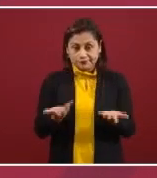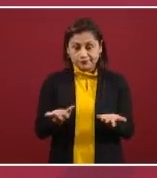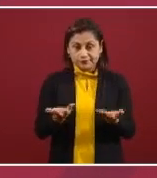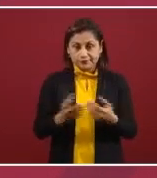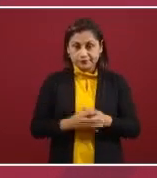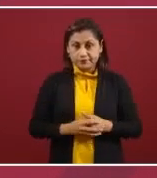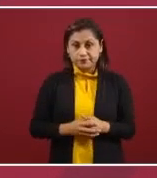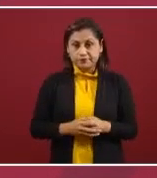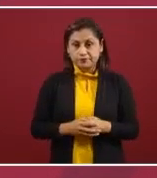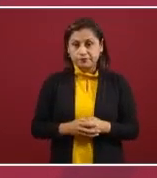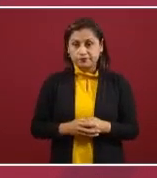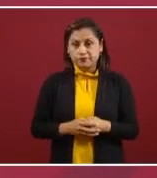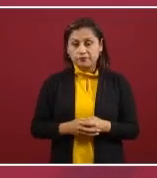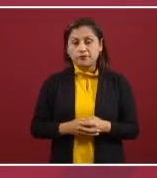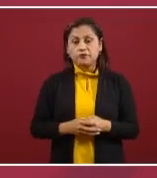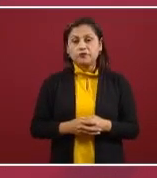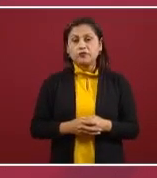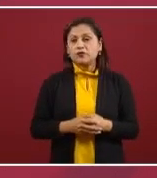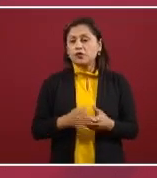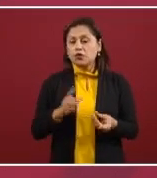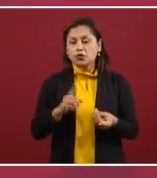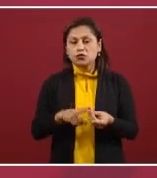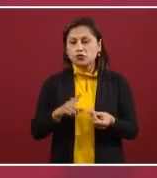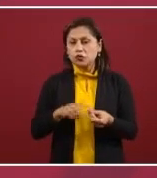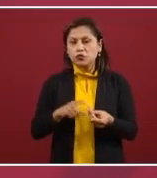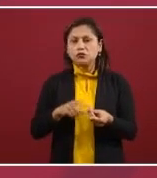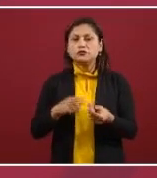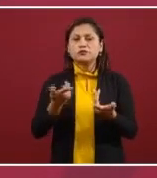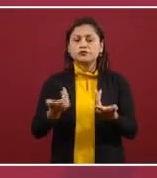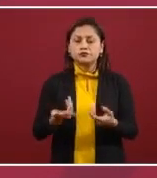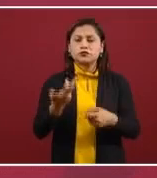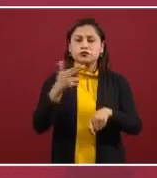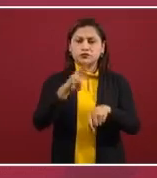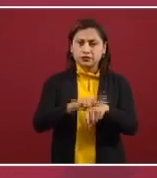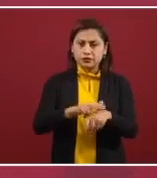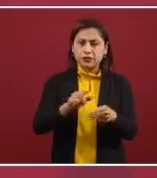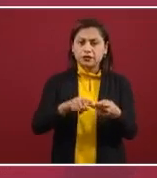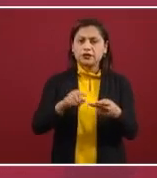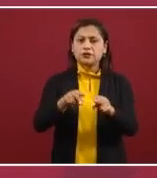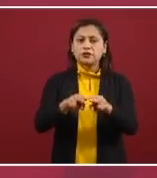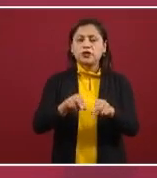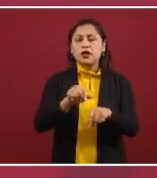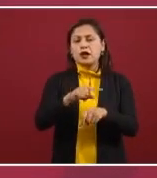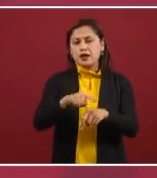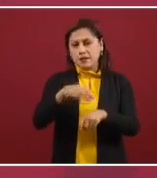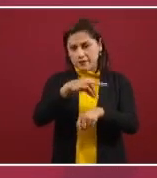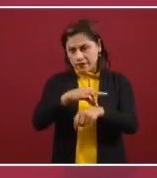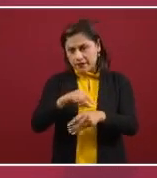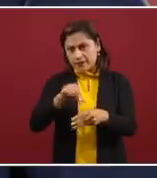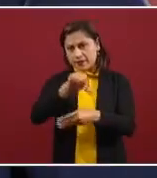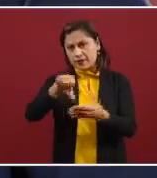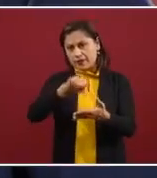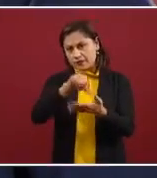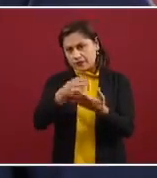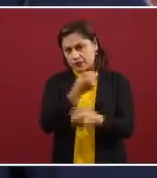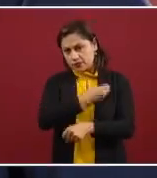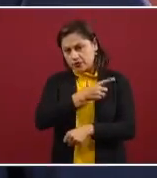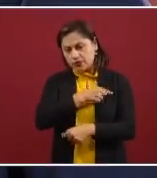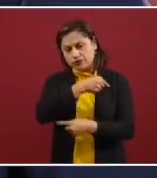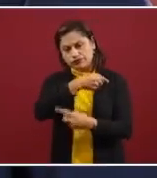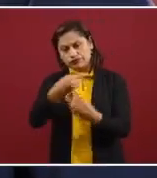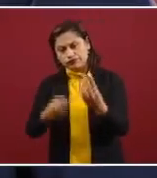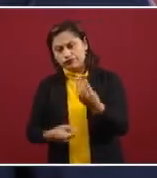en unidades médicas, en centros de salud, en hospitales, y se tiene que